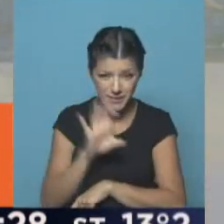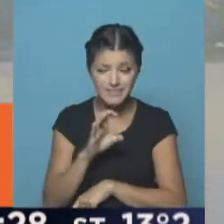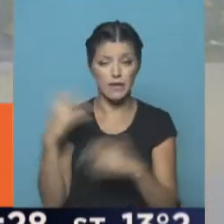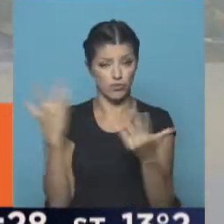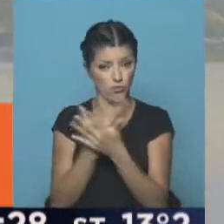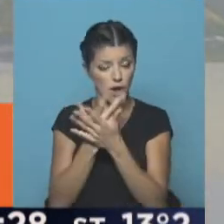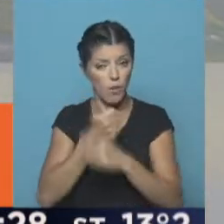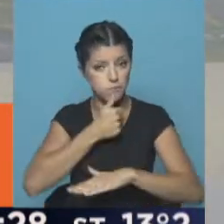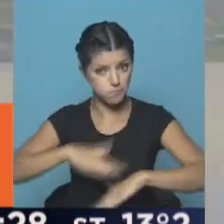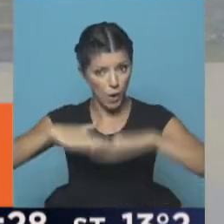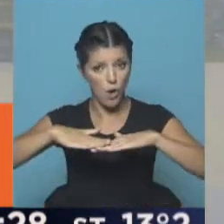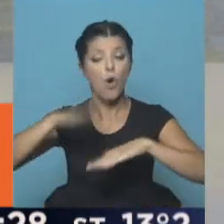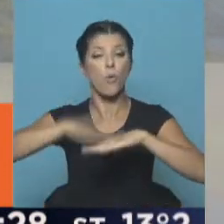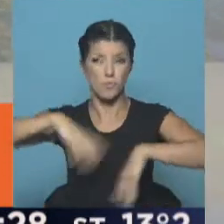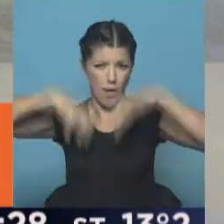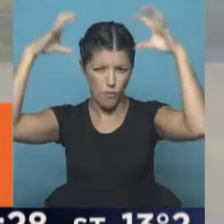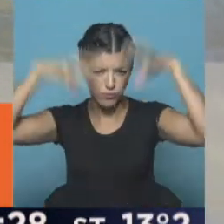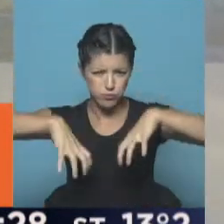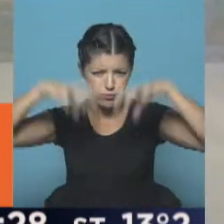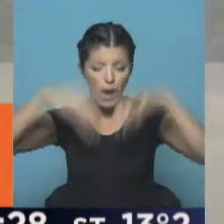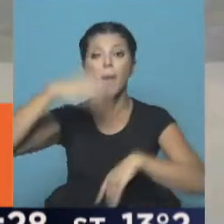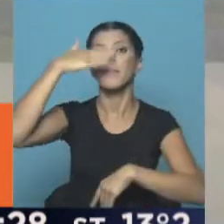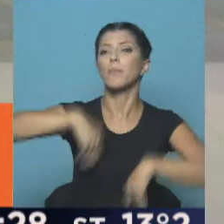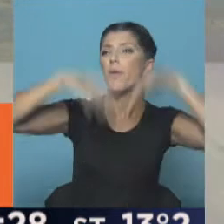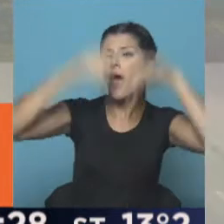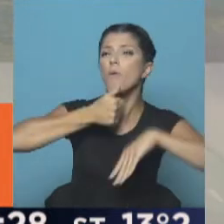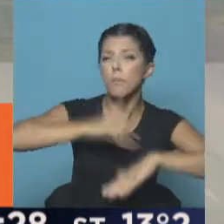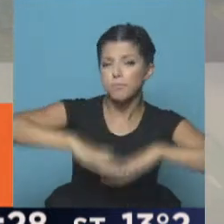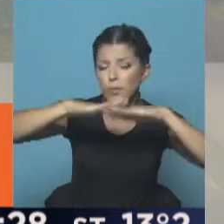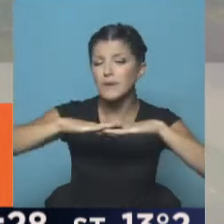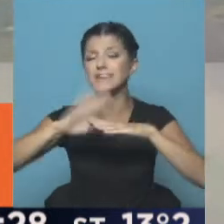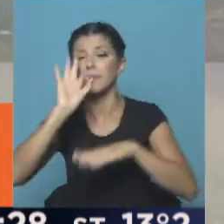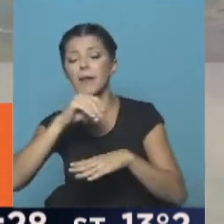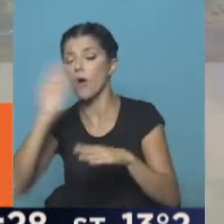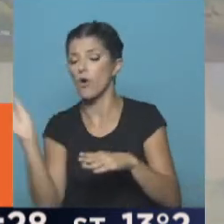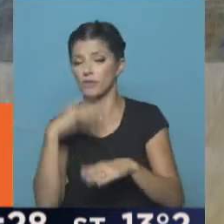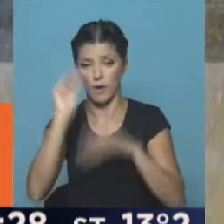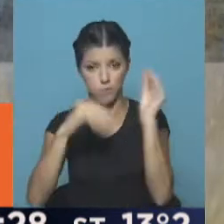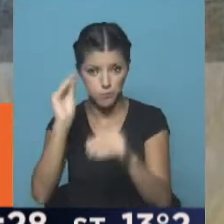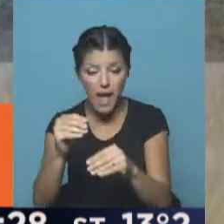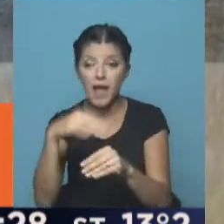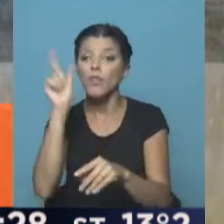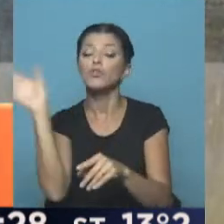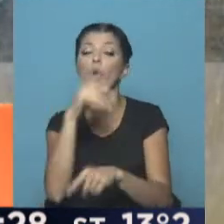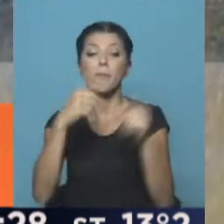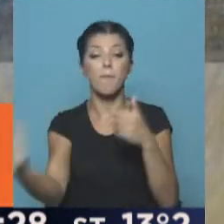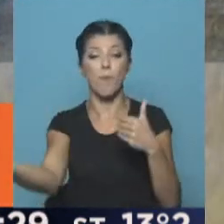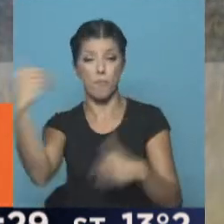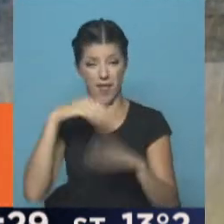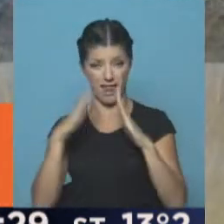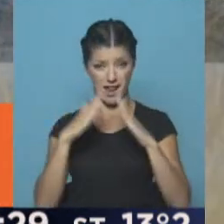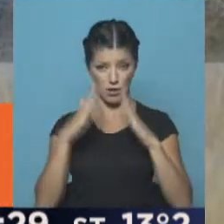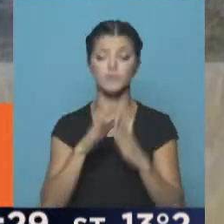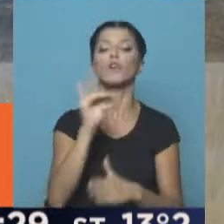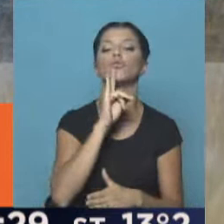tiempo. Después del agua y de calcular las pérdidas, viene la vuelta al hogar y la reconstrucción. Tucumán, Comodoro,